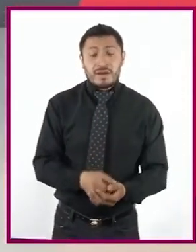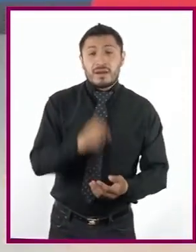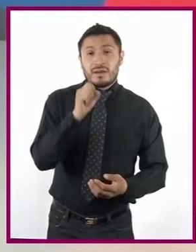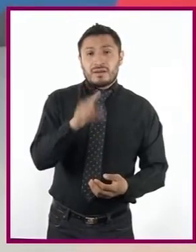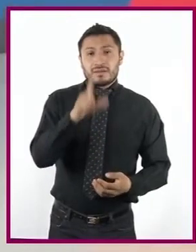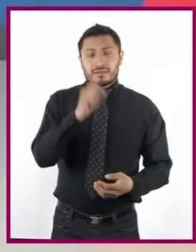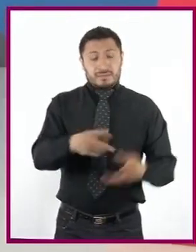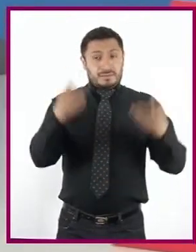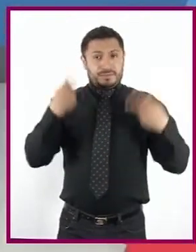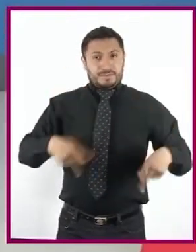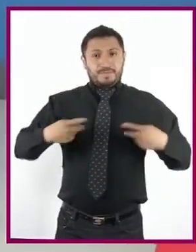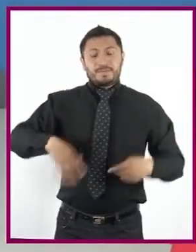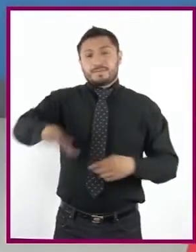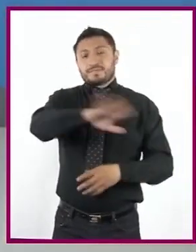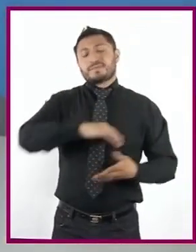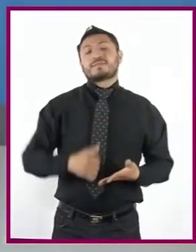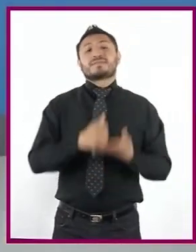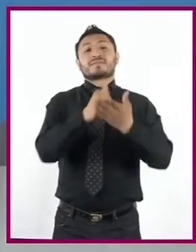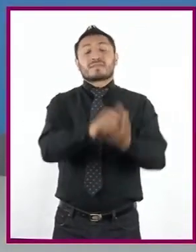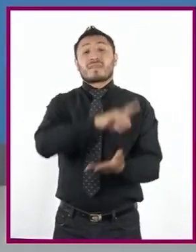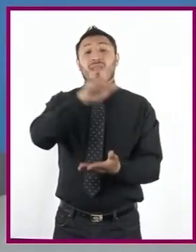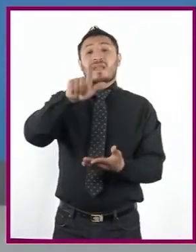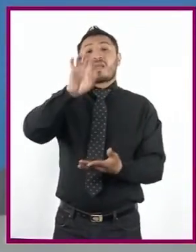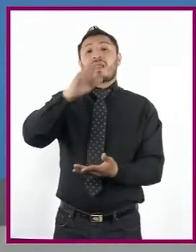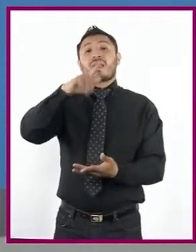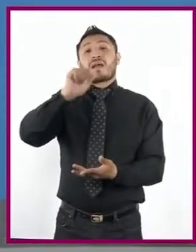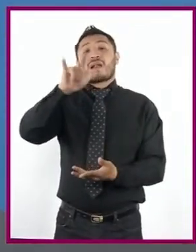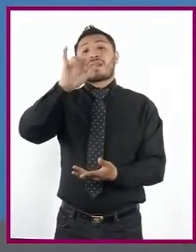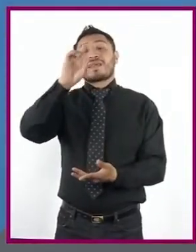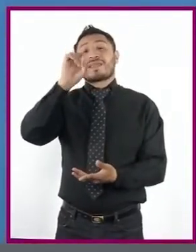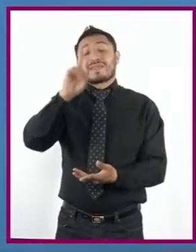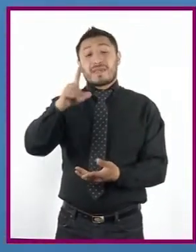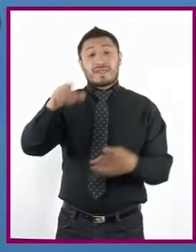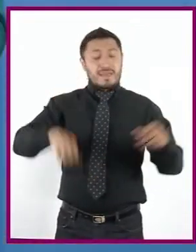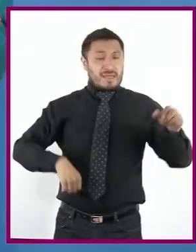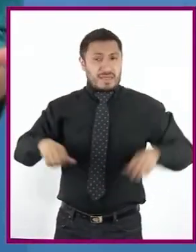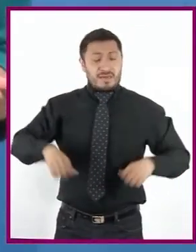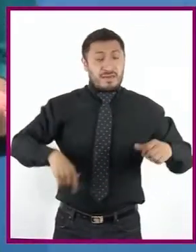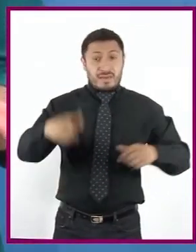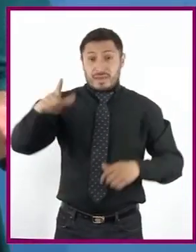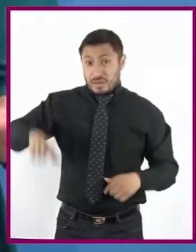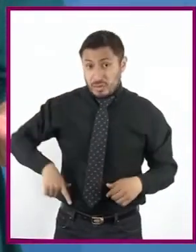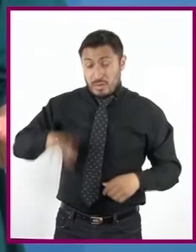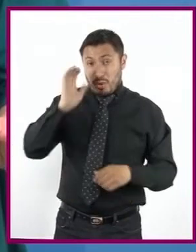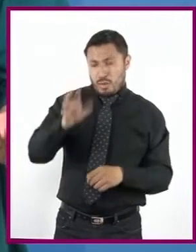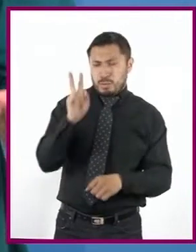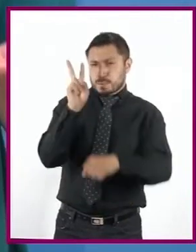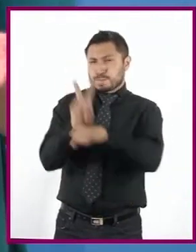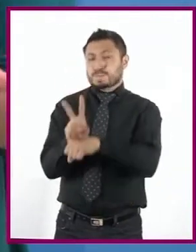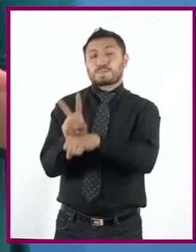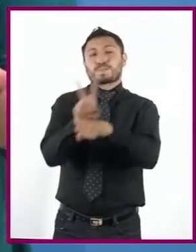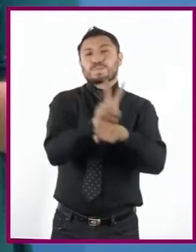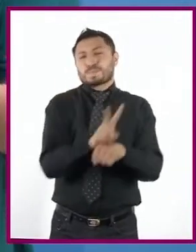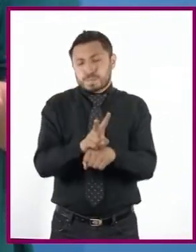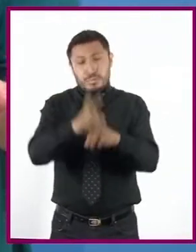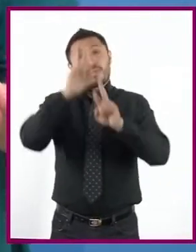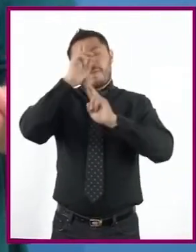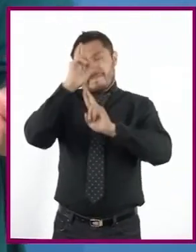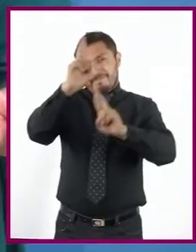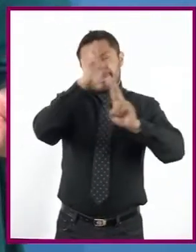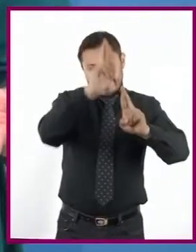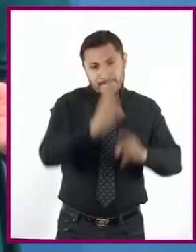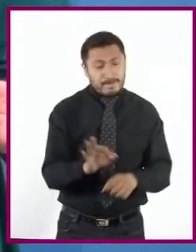la ciudadanía contribuye a la legalidad de las acciones del gobierno cuando vigila que haya respeto